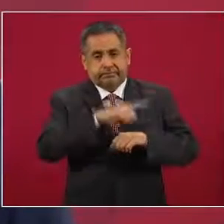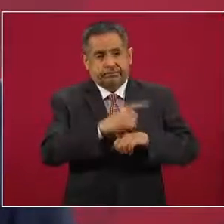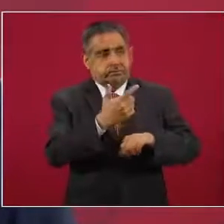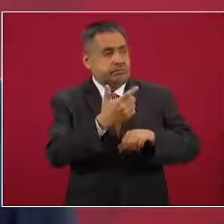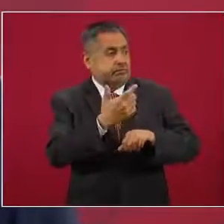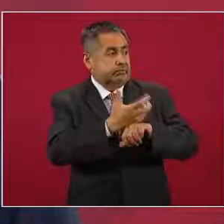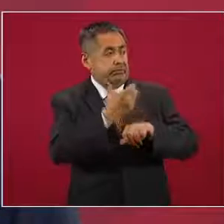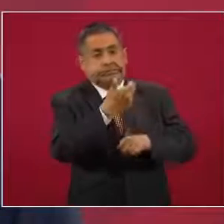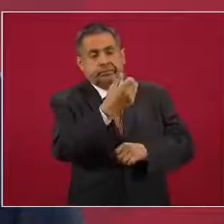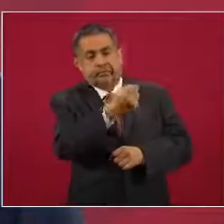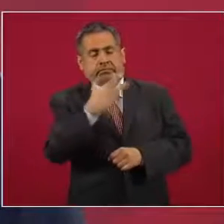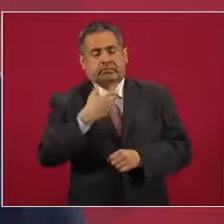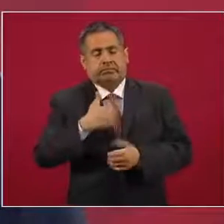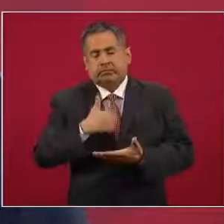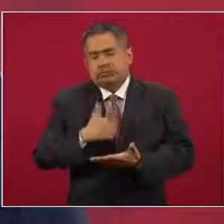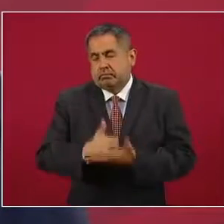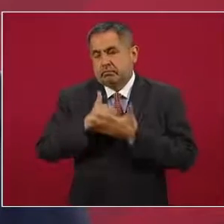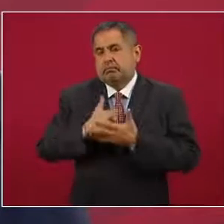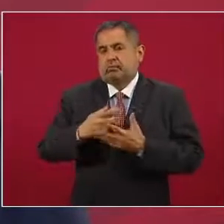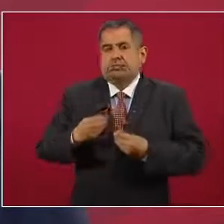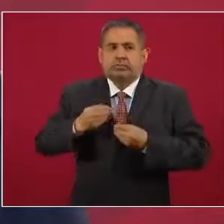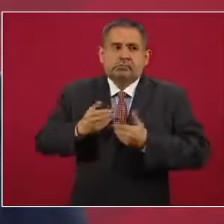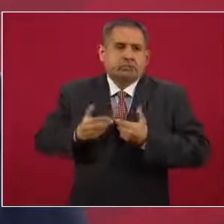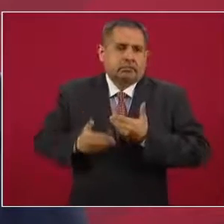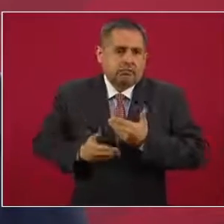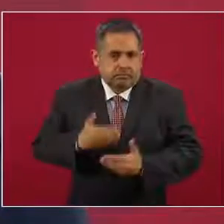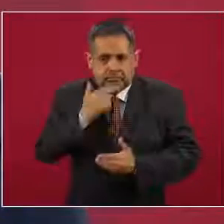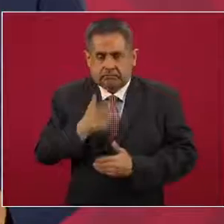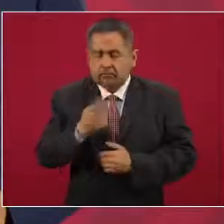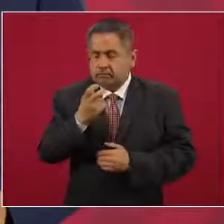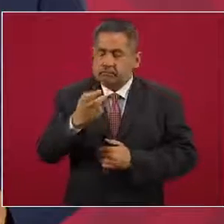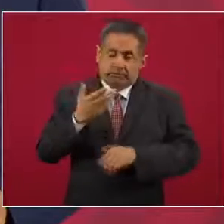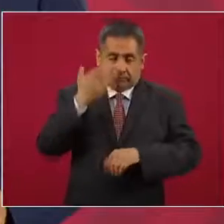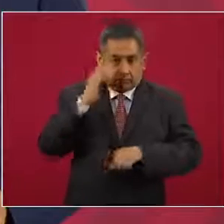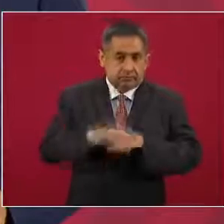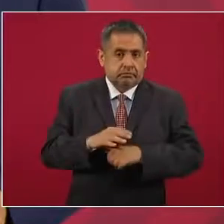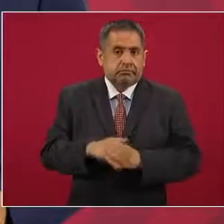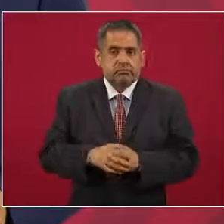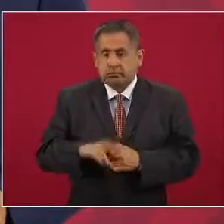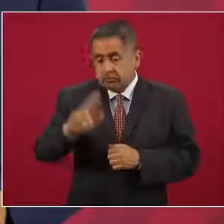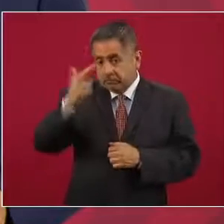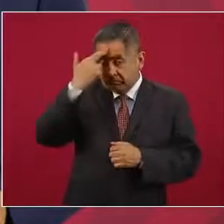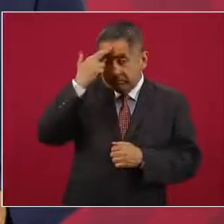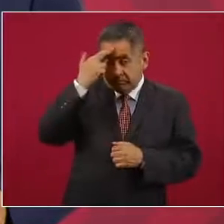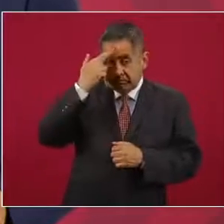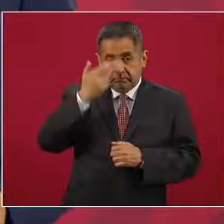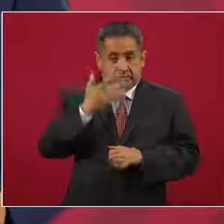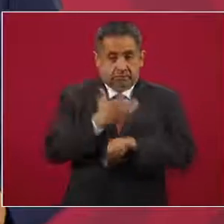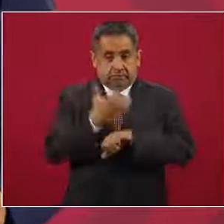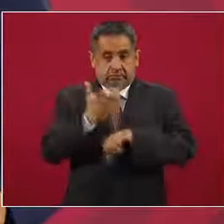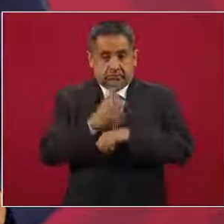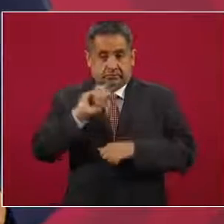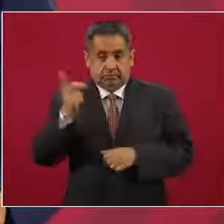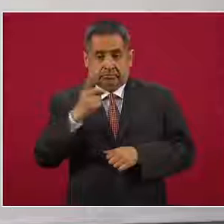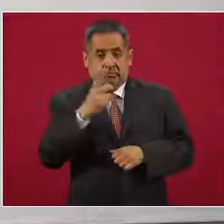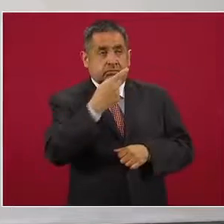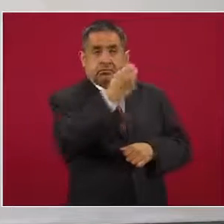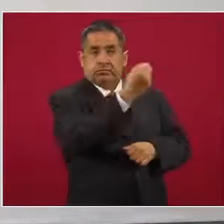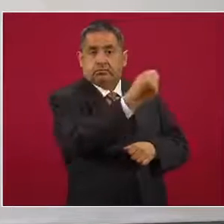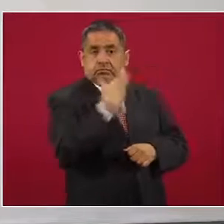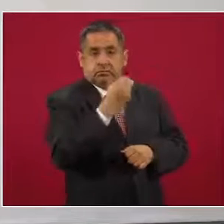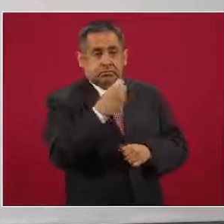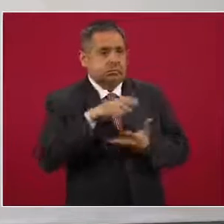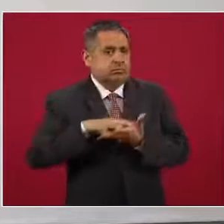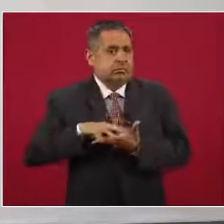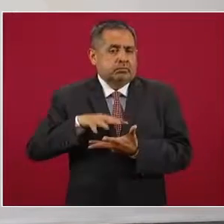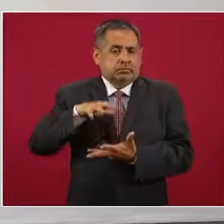sacando adelante, nos están ayudando mucho. No olvidemos que las remesas son la principal fuente de